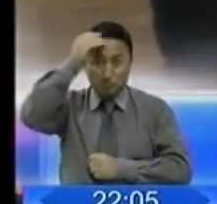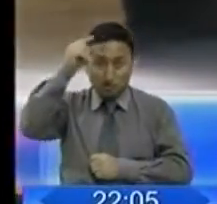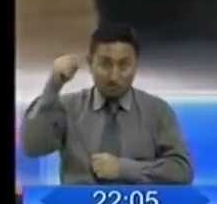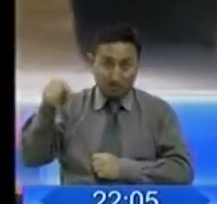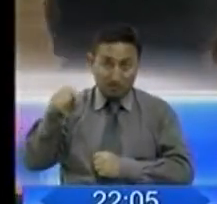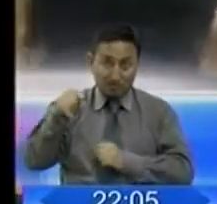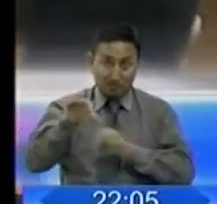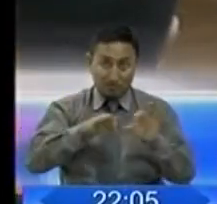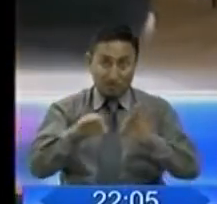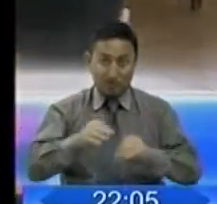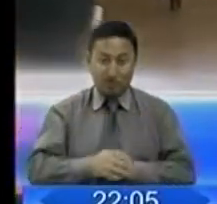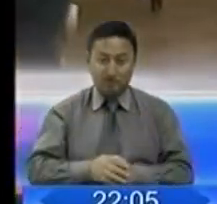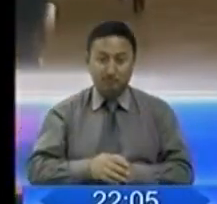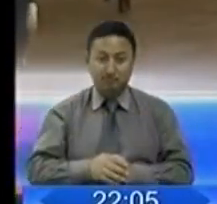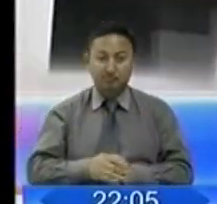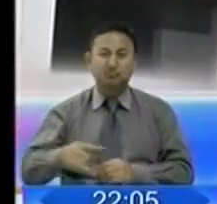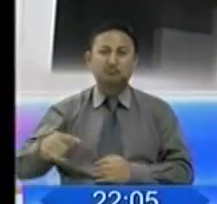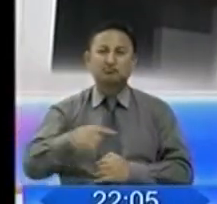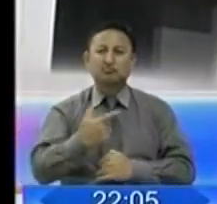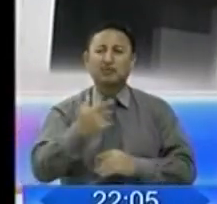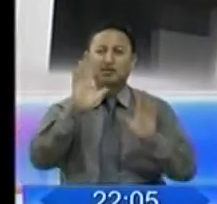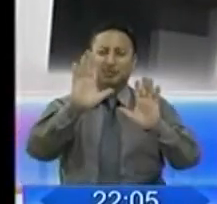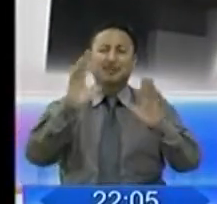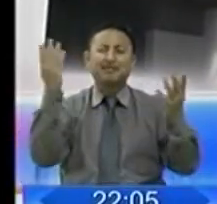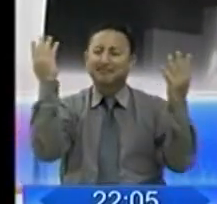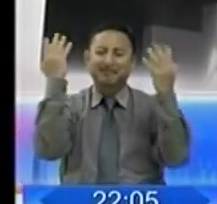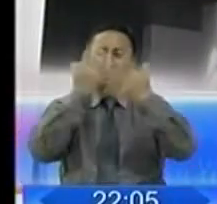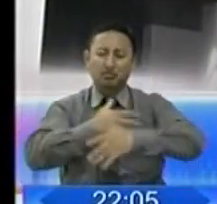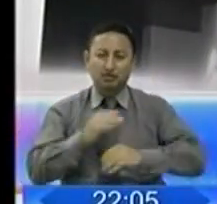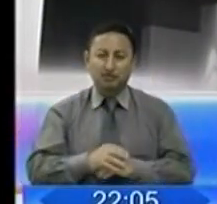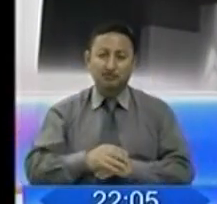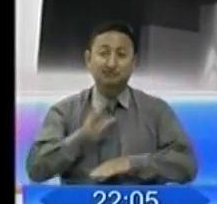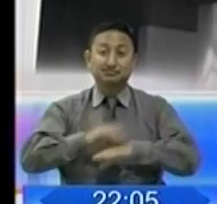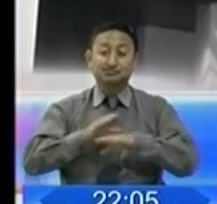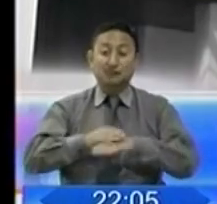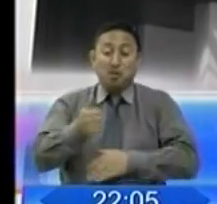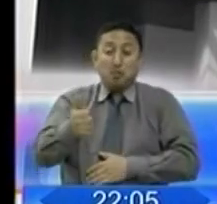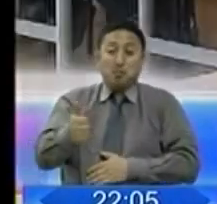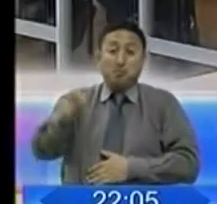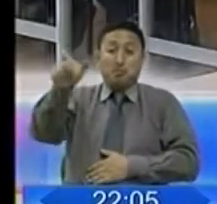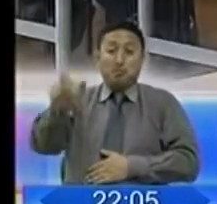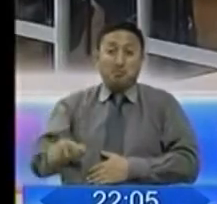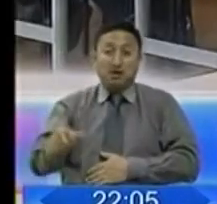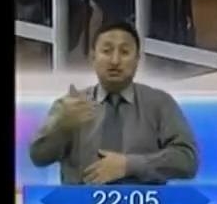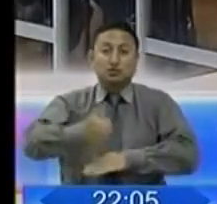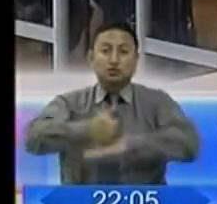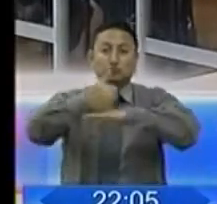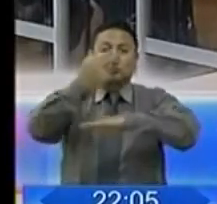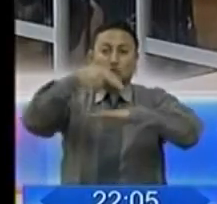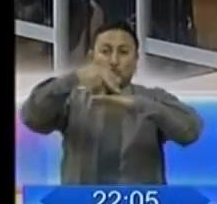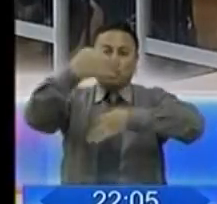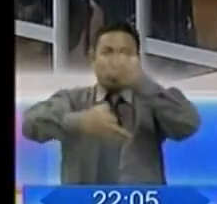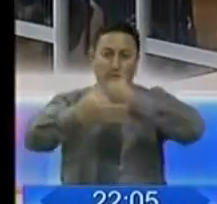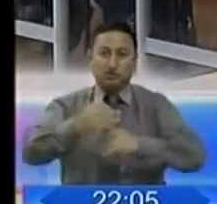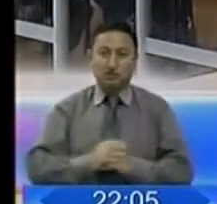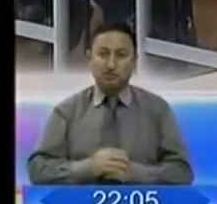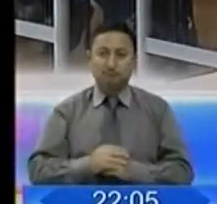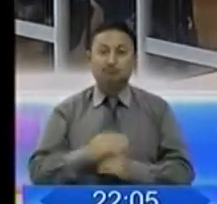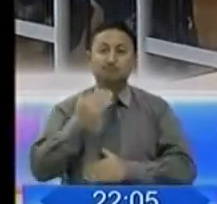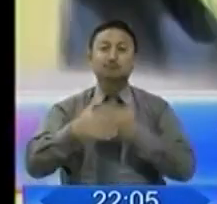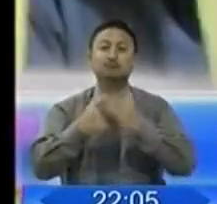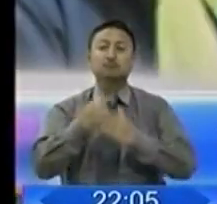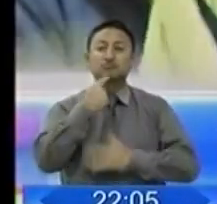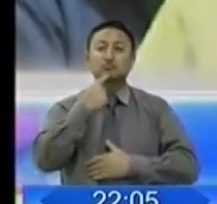mencionó que era una confusión. Esto de acuerdo al relato en la Corte Nacional de Justicia. Más adelante dice que luego de las